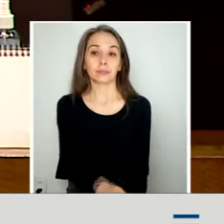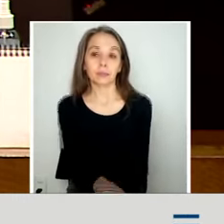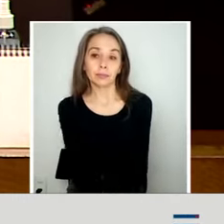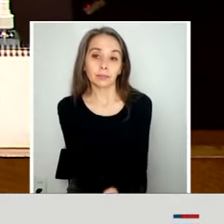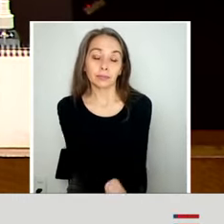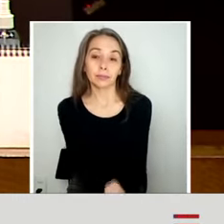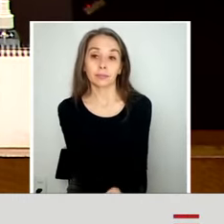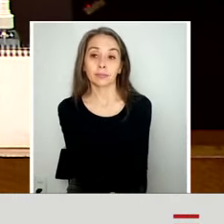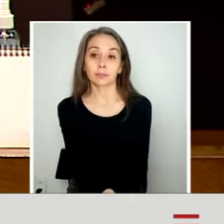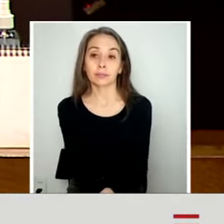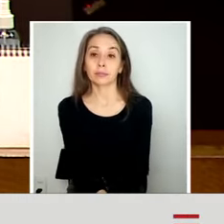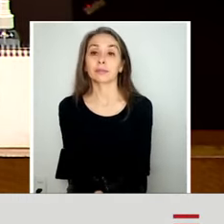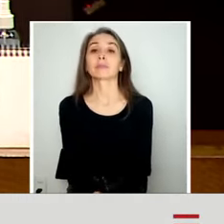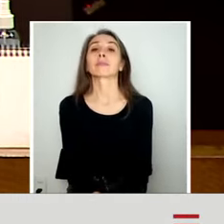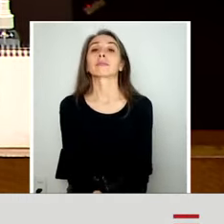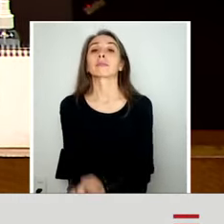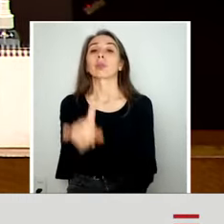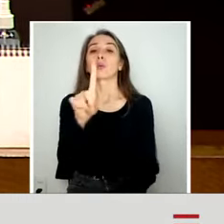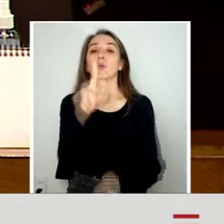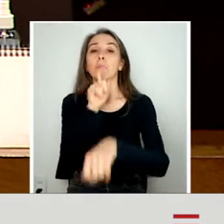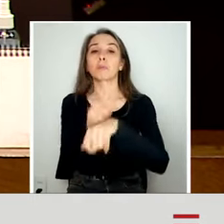minuto de silencio